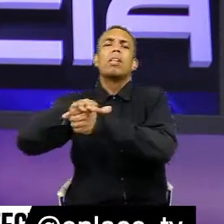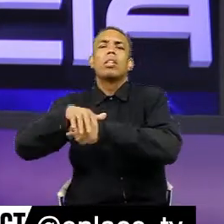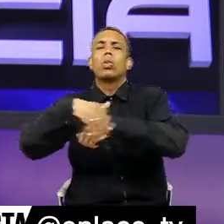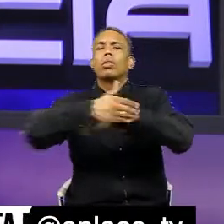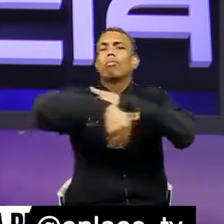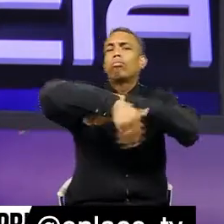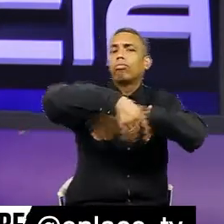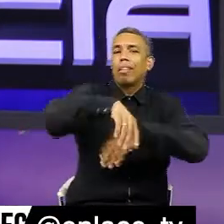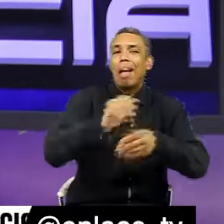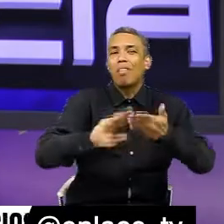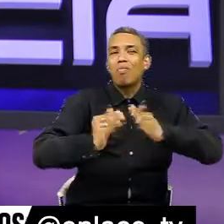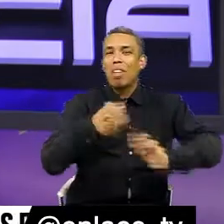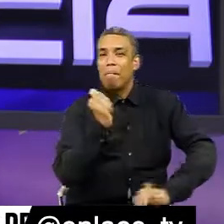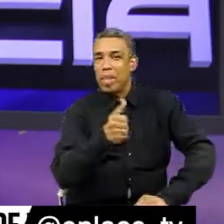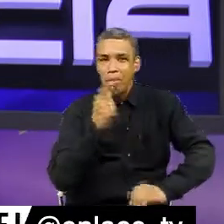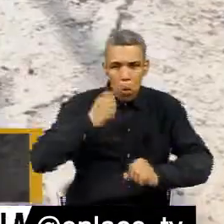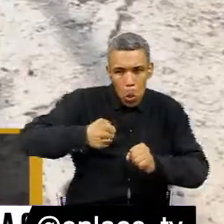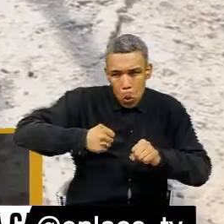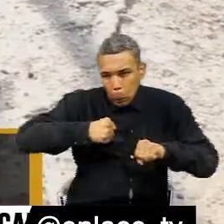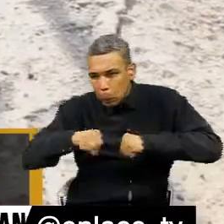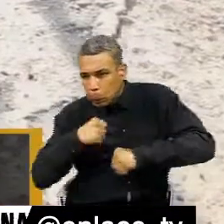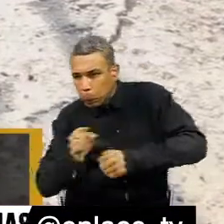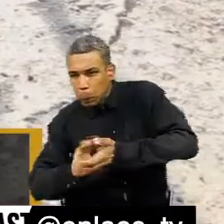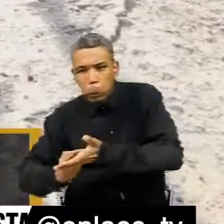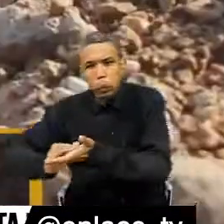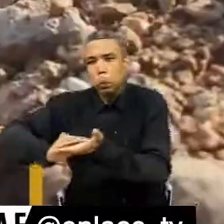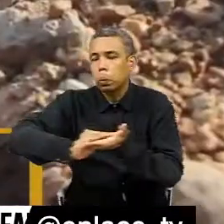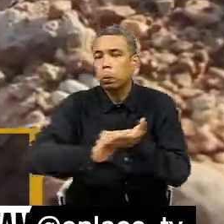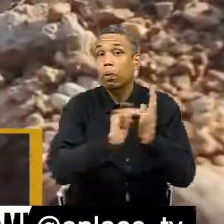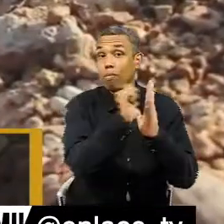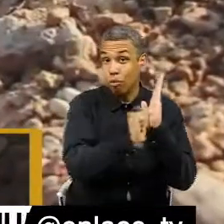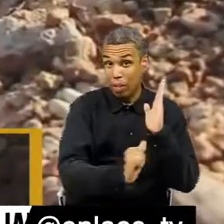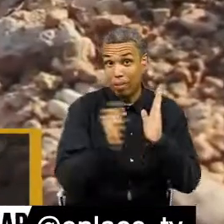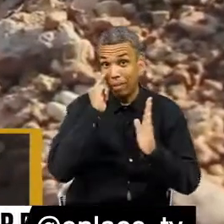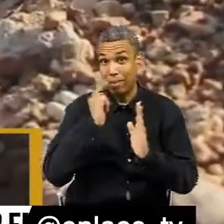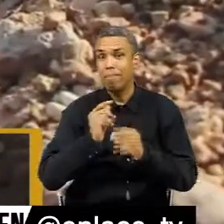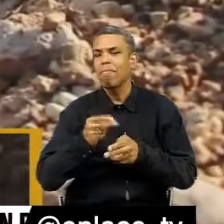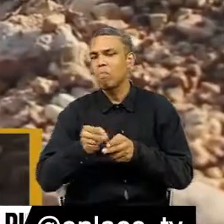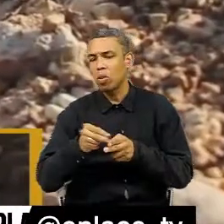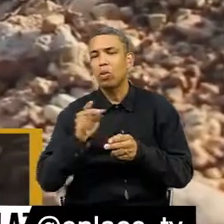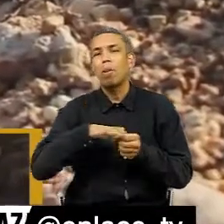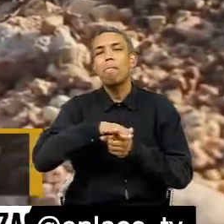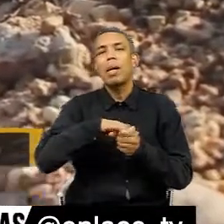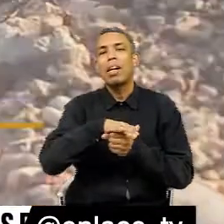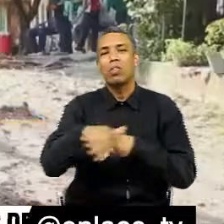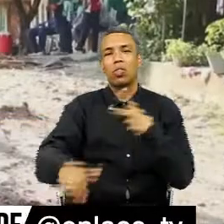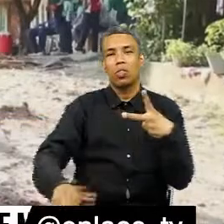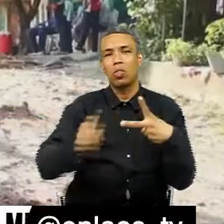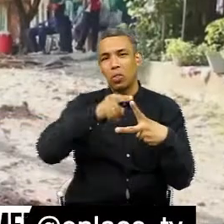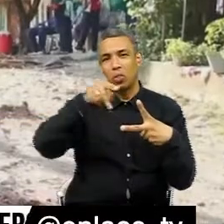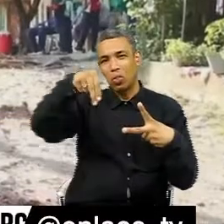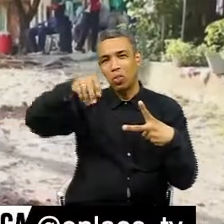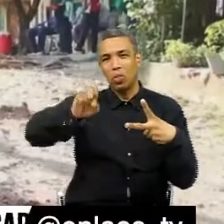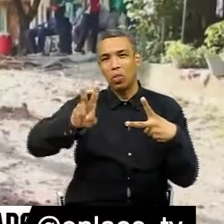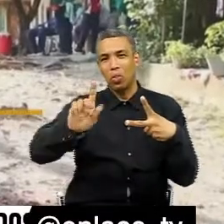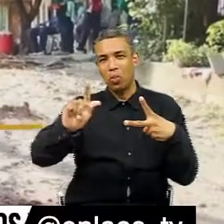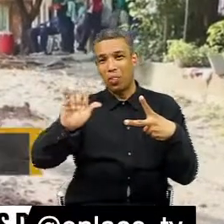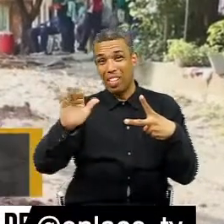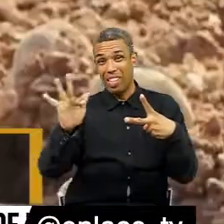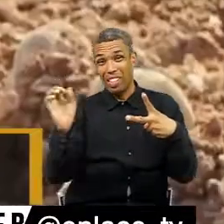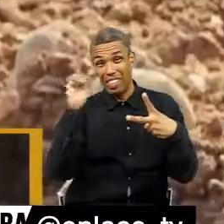e Isla del Zapato. El gobierno municipal, a través de la Secretaría de Infraestructura, ha anunciado el inicio este viernes del programa de autopavimentación en